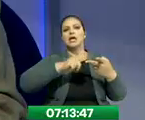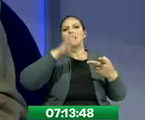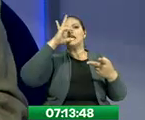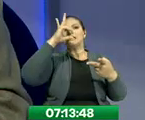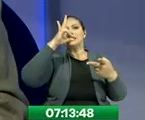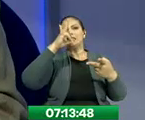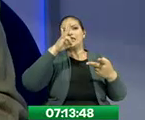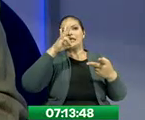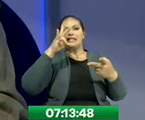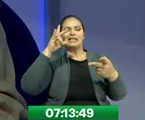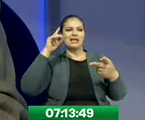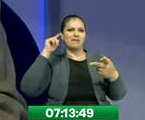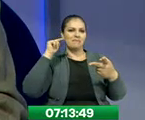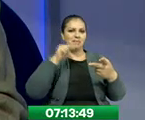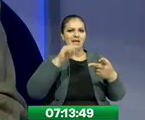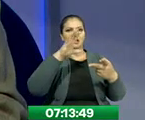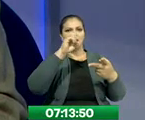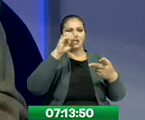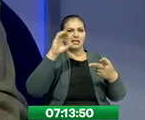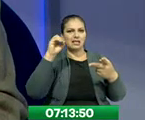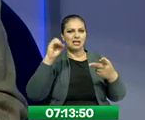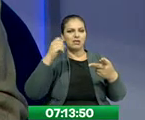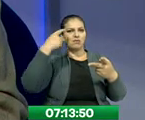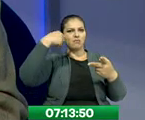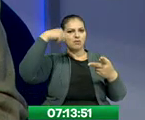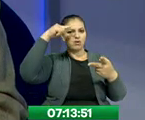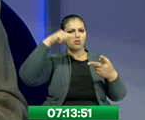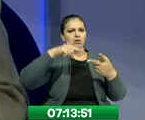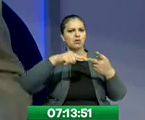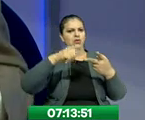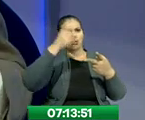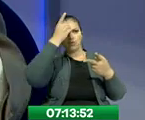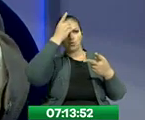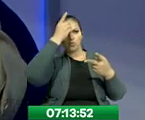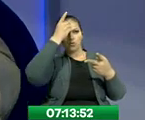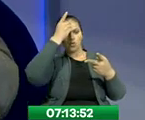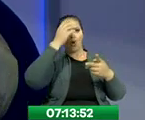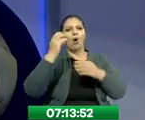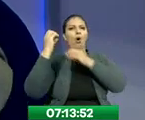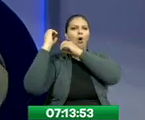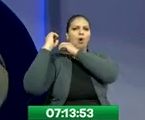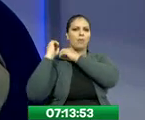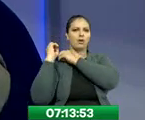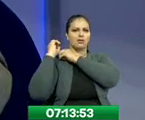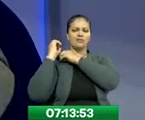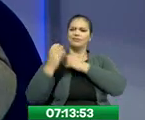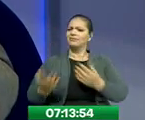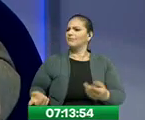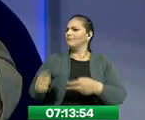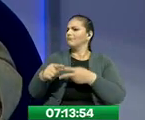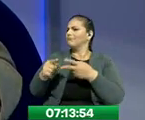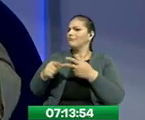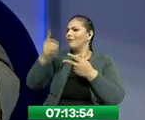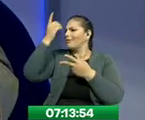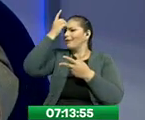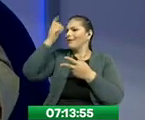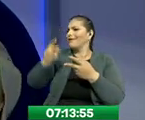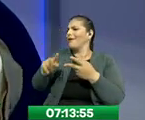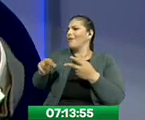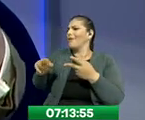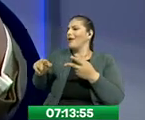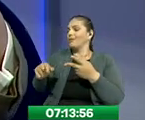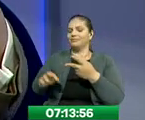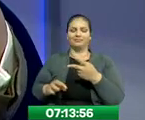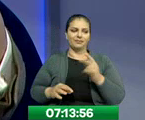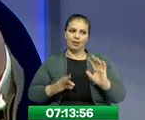definitivamente no? Digámoslo de esta manera. El problema es que lo que está reflejando esta situación